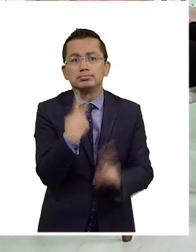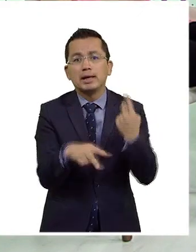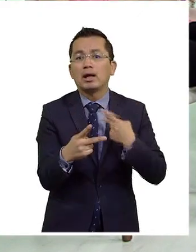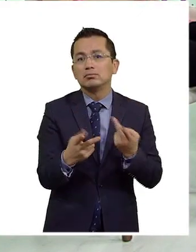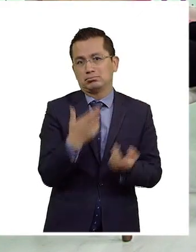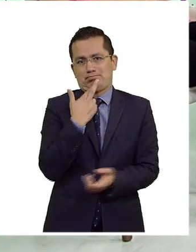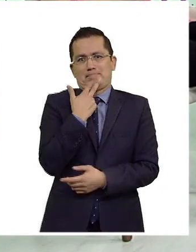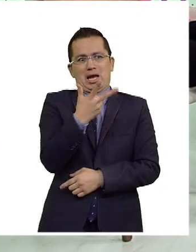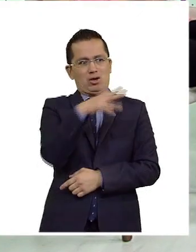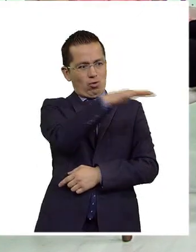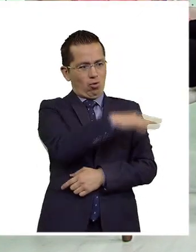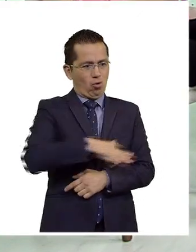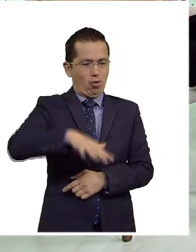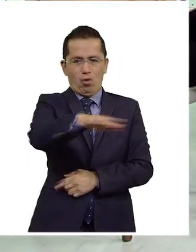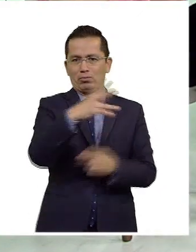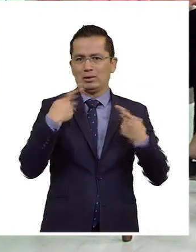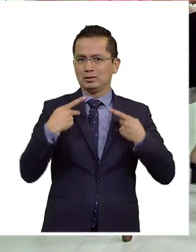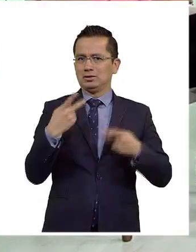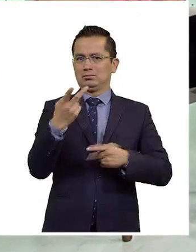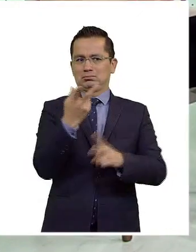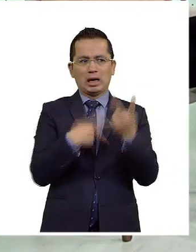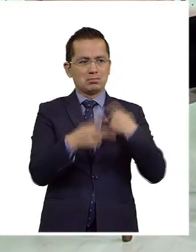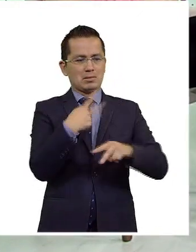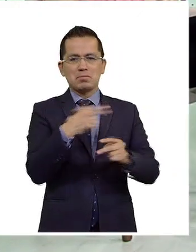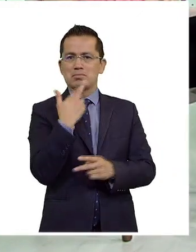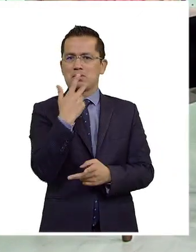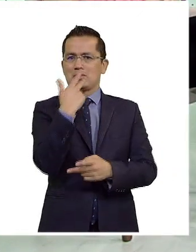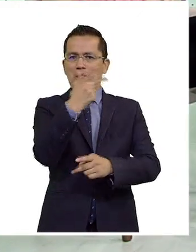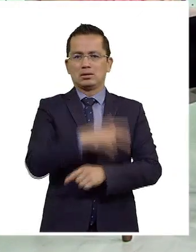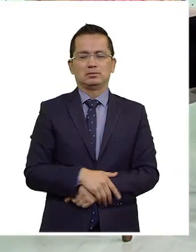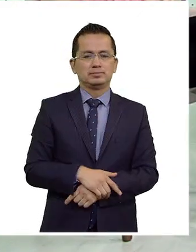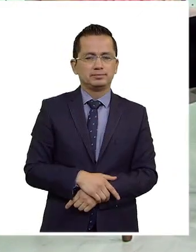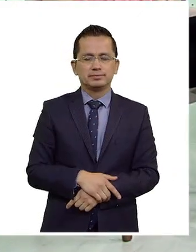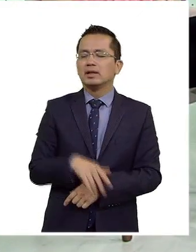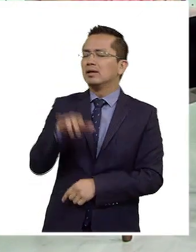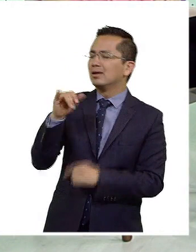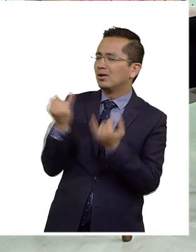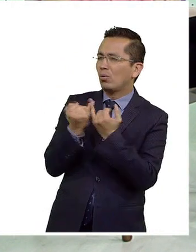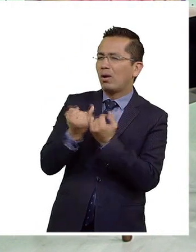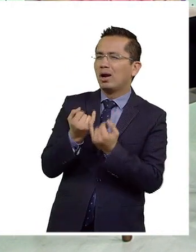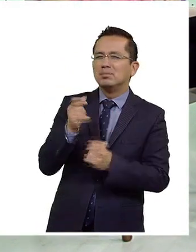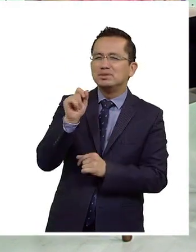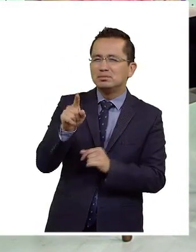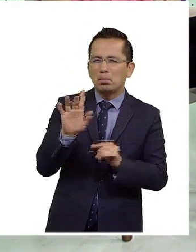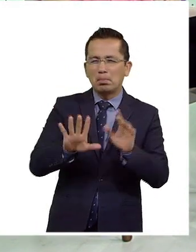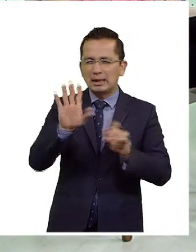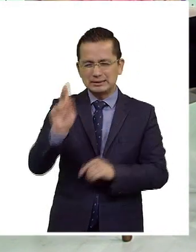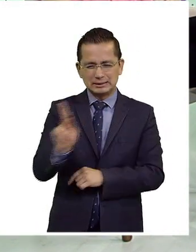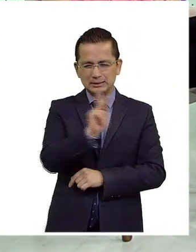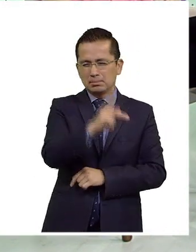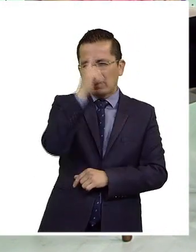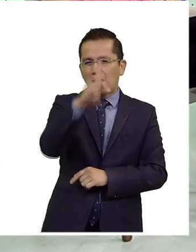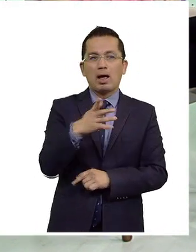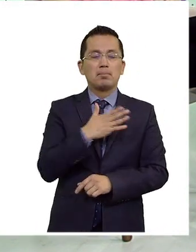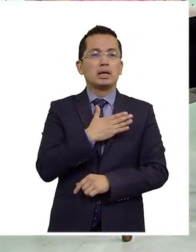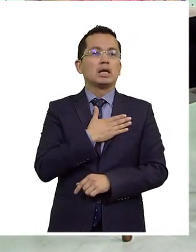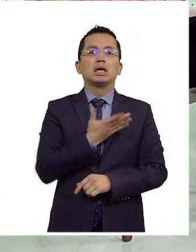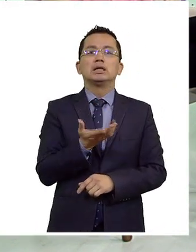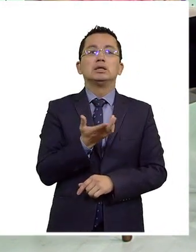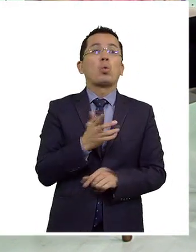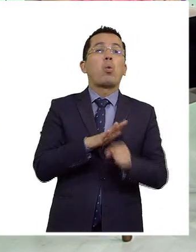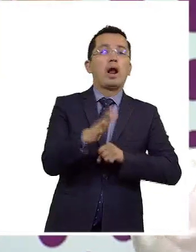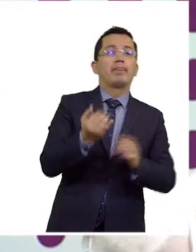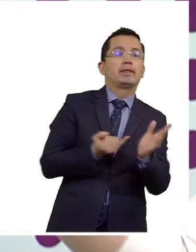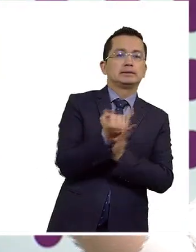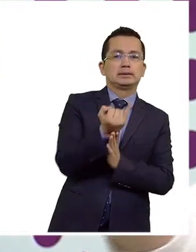todo no lo que plantean como que... en otras cuestiones relacionadas con el estado civil de las personas, como lo es el divorcio, pues existen